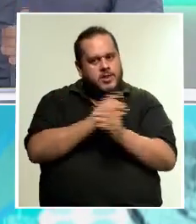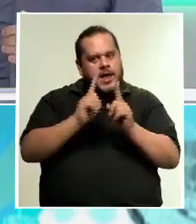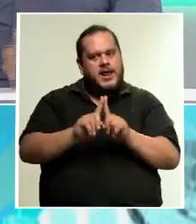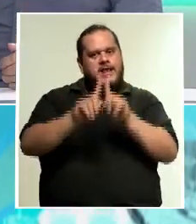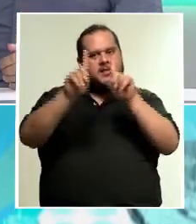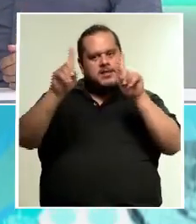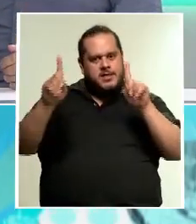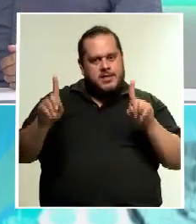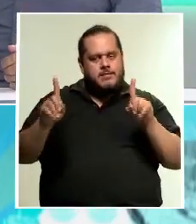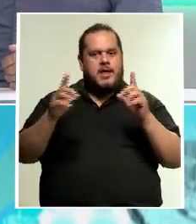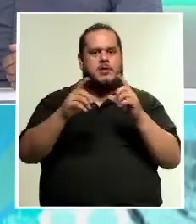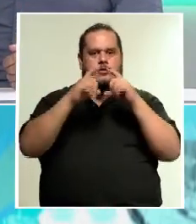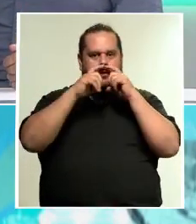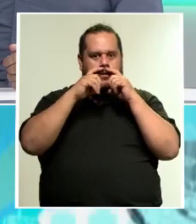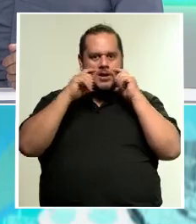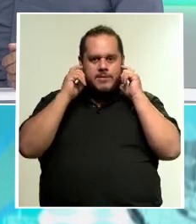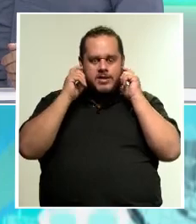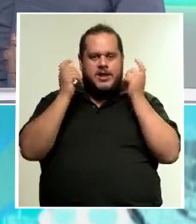con